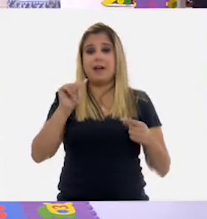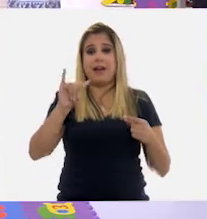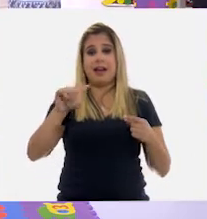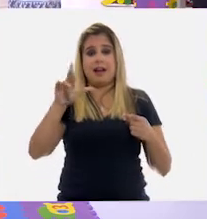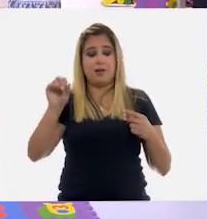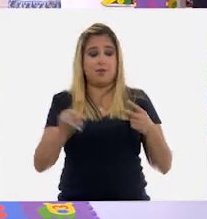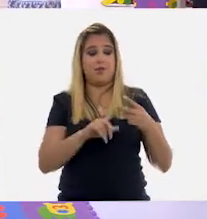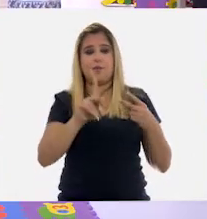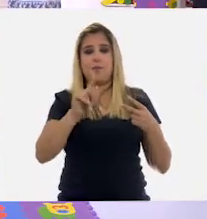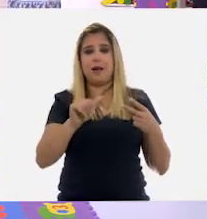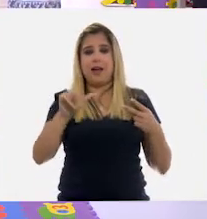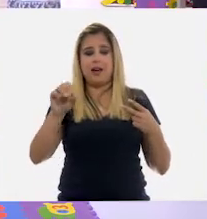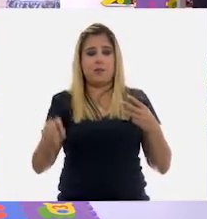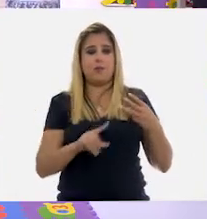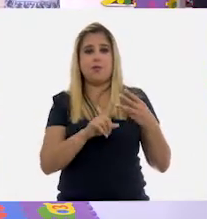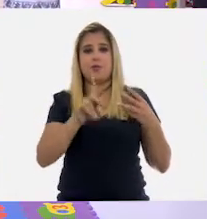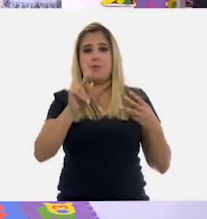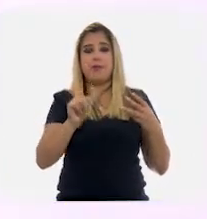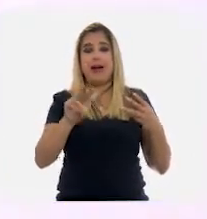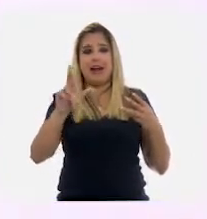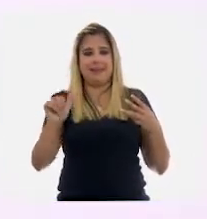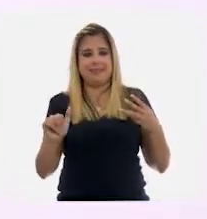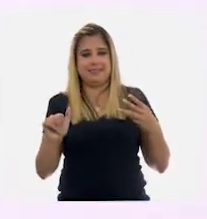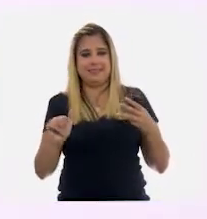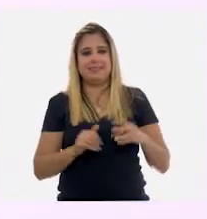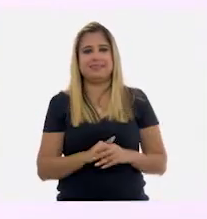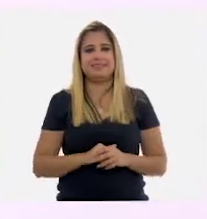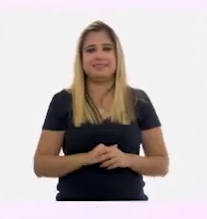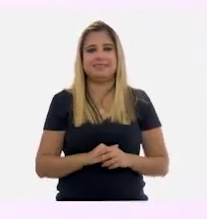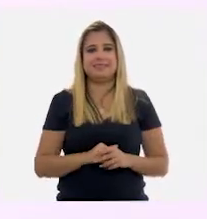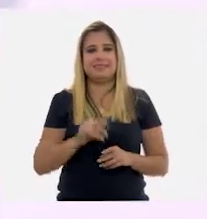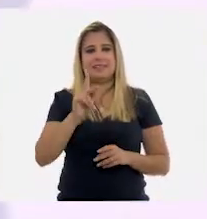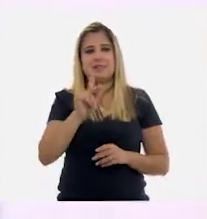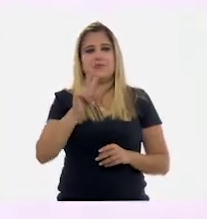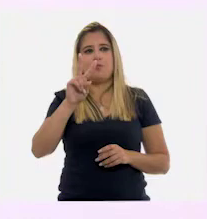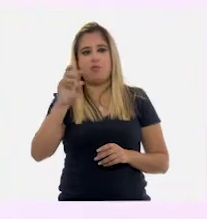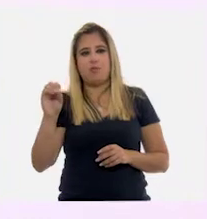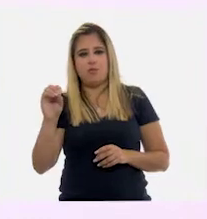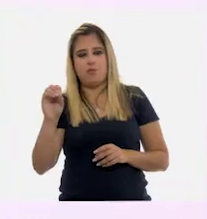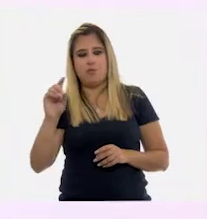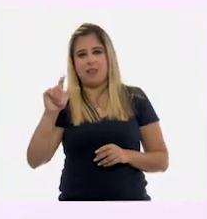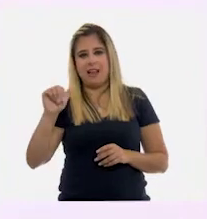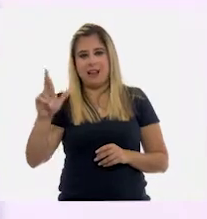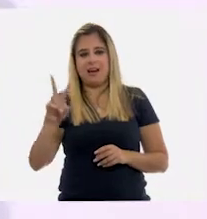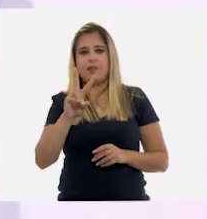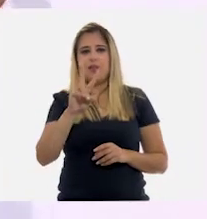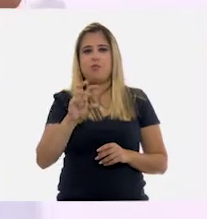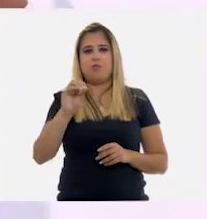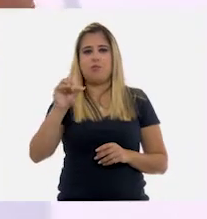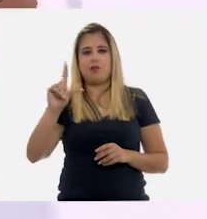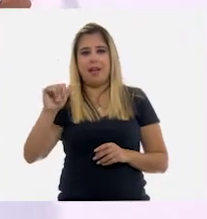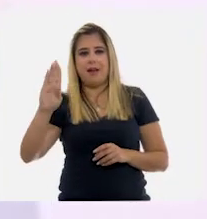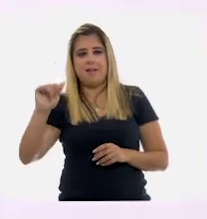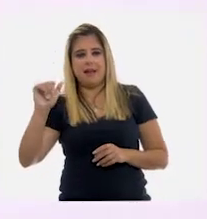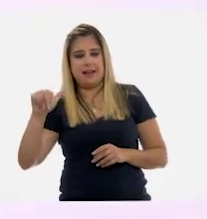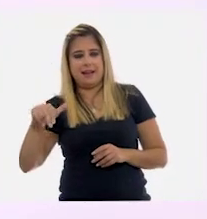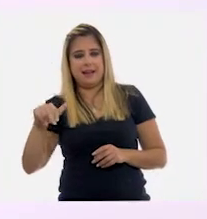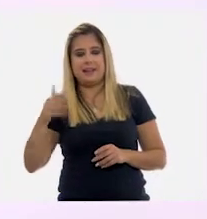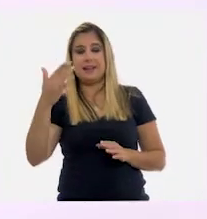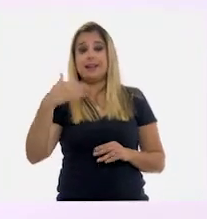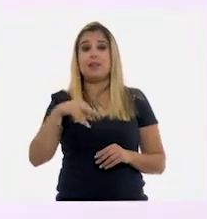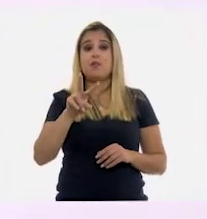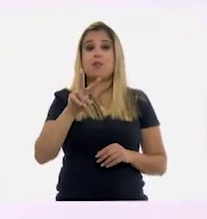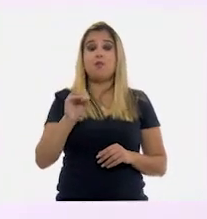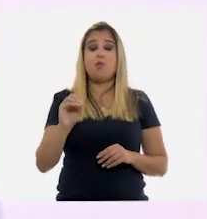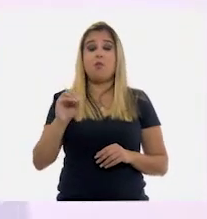pa de palo y pa de para. Bo de volar, bo de volaba